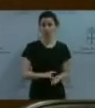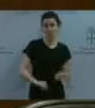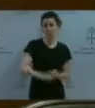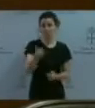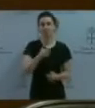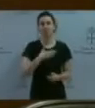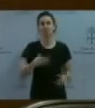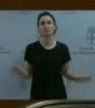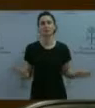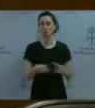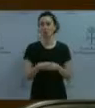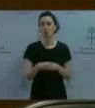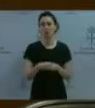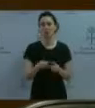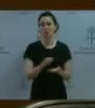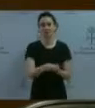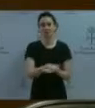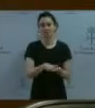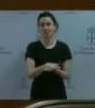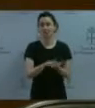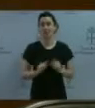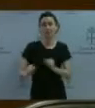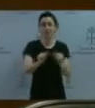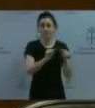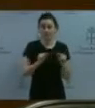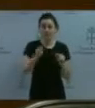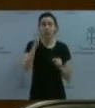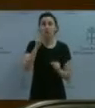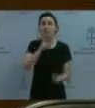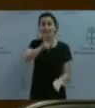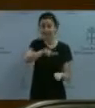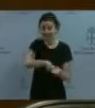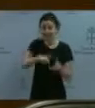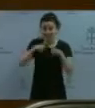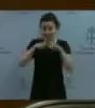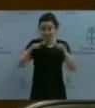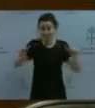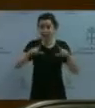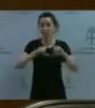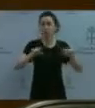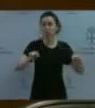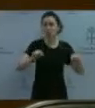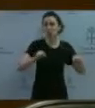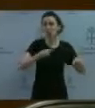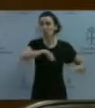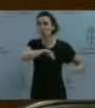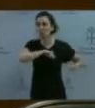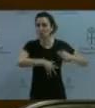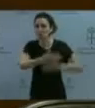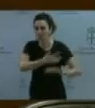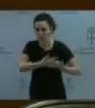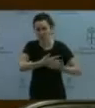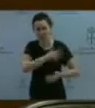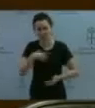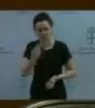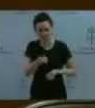que se expongan exclusivamente en lingua, en asturiano, en astuñol o en como sea que se expresen algunos parlamentarios.